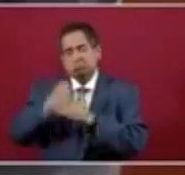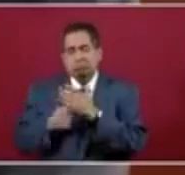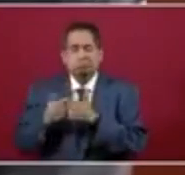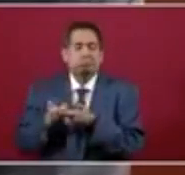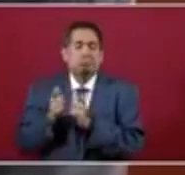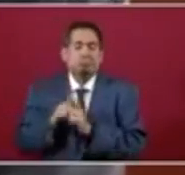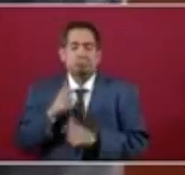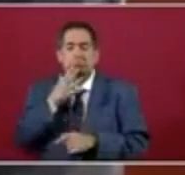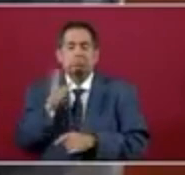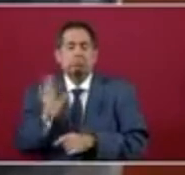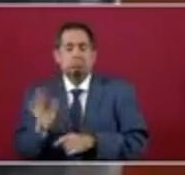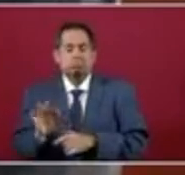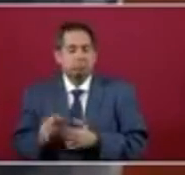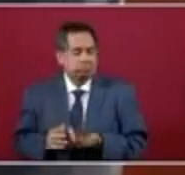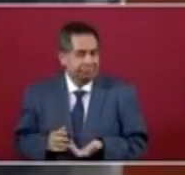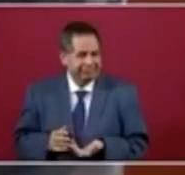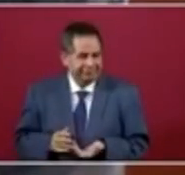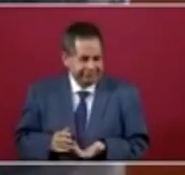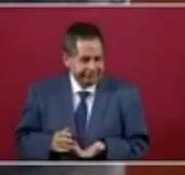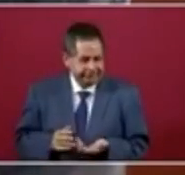y que